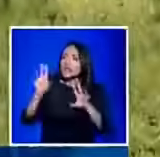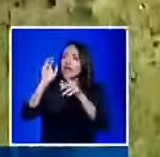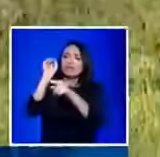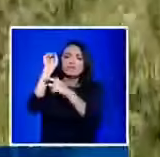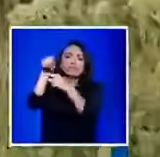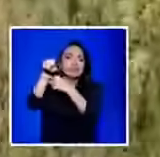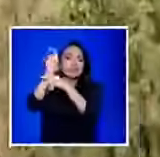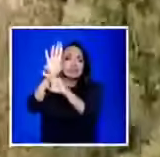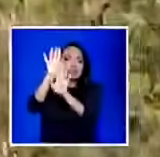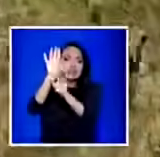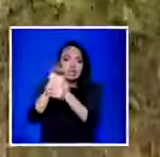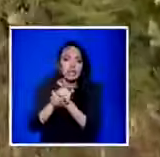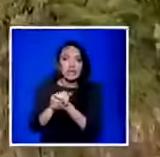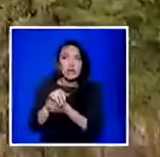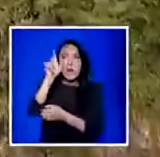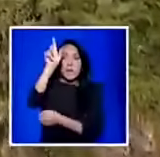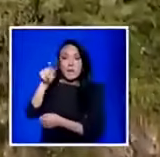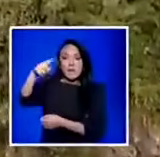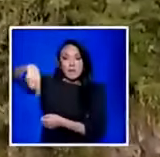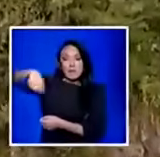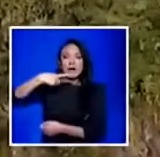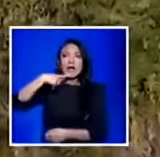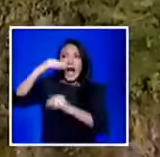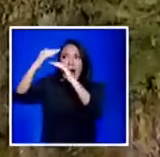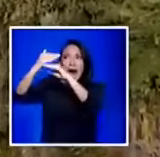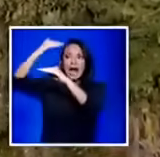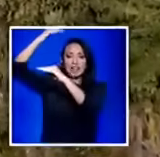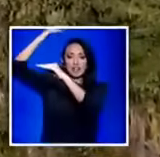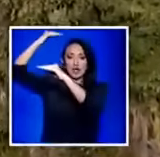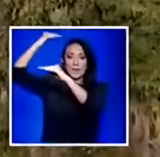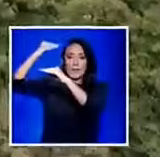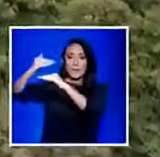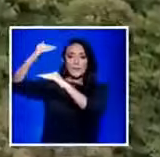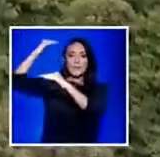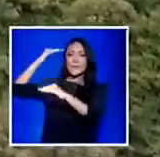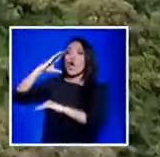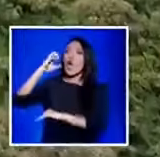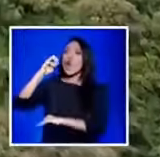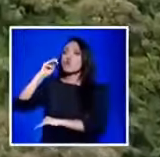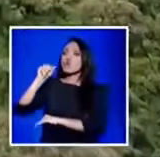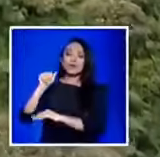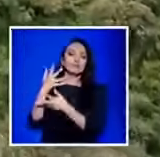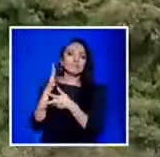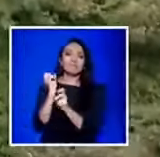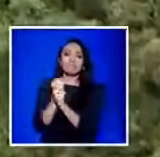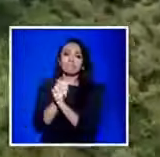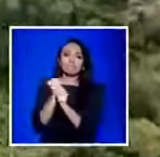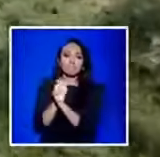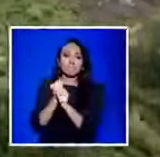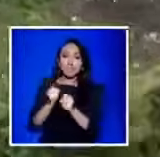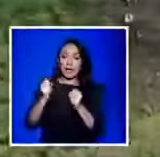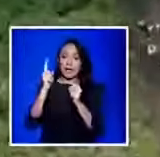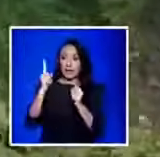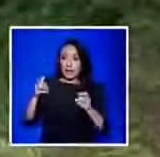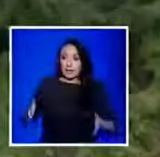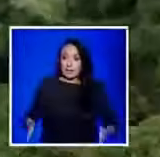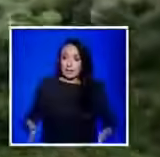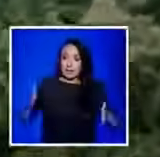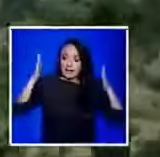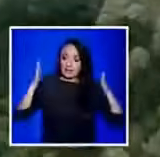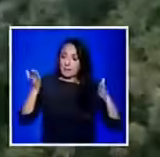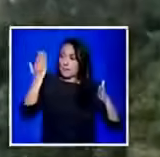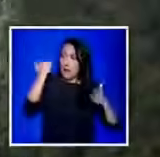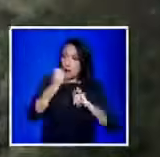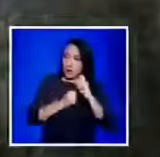mínimo. Los moradores de la comuna afirman que en la parte alta no se han hecho trabajos de mitigación y que los muros que se colocaron hace varios